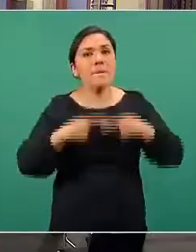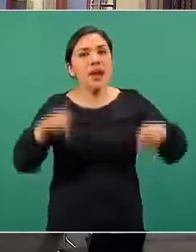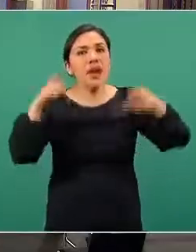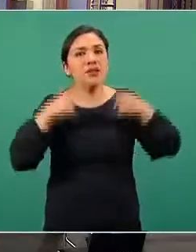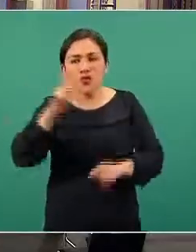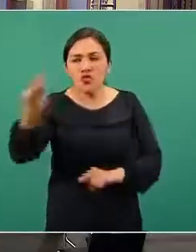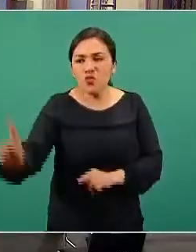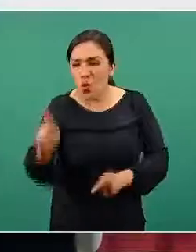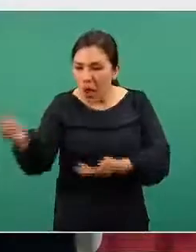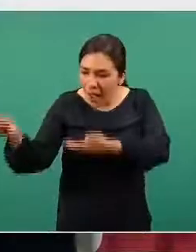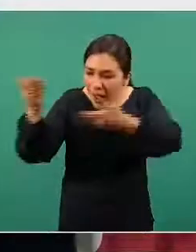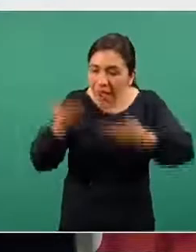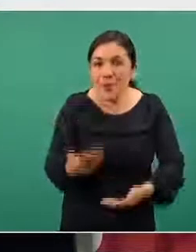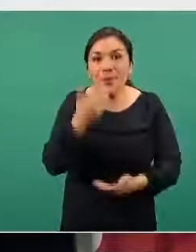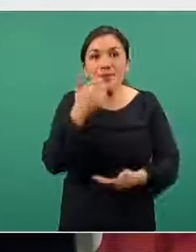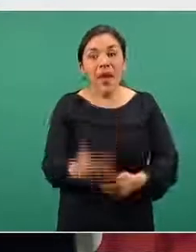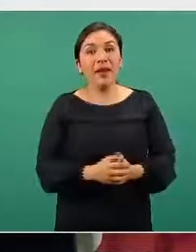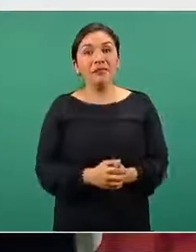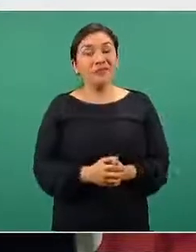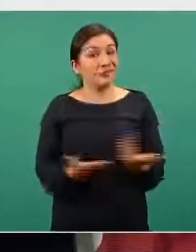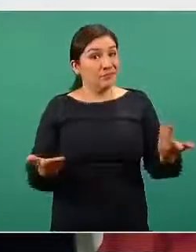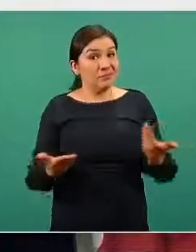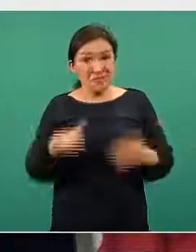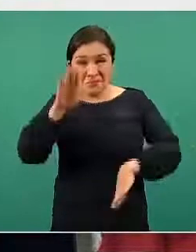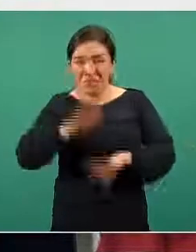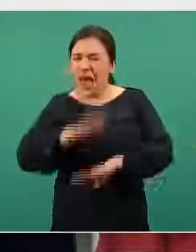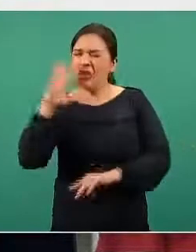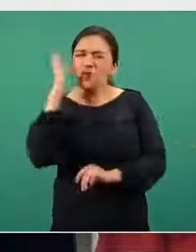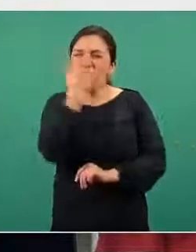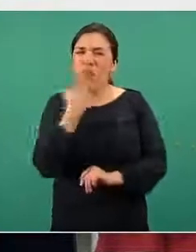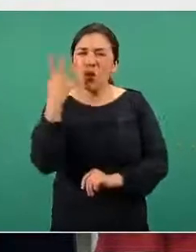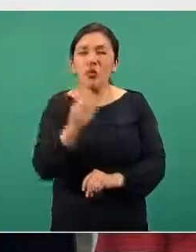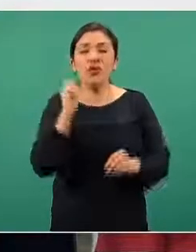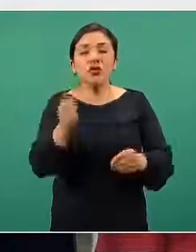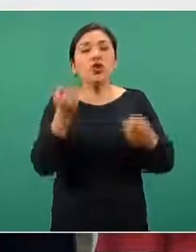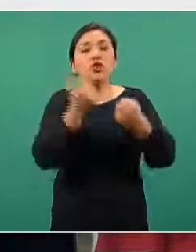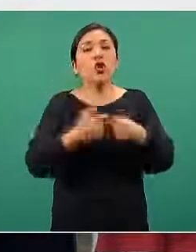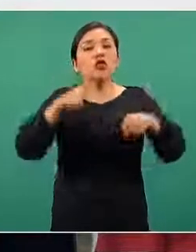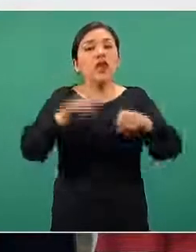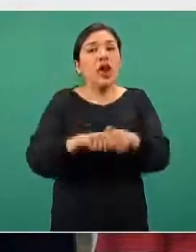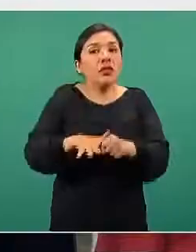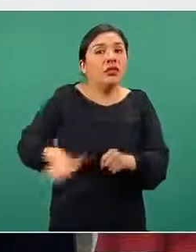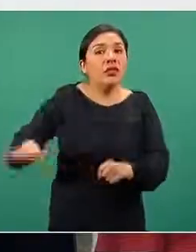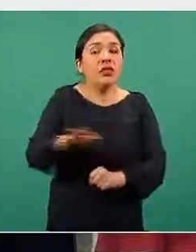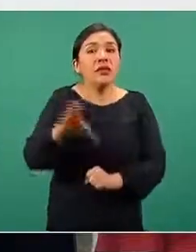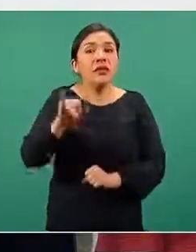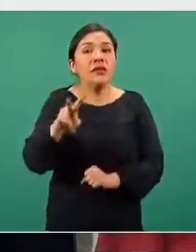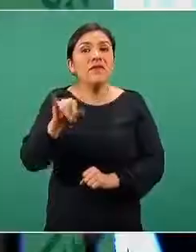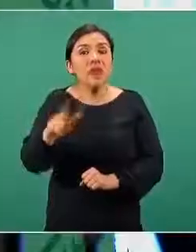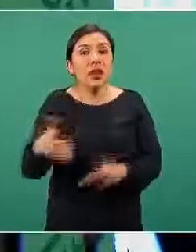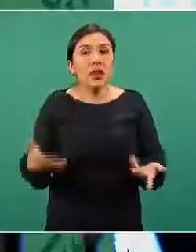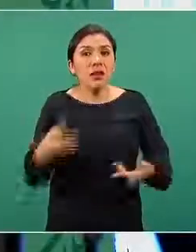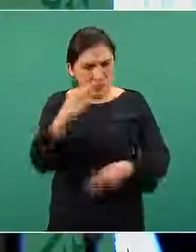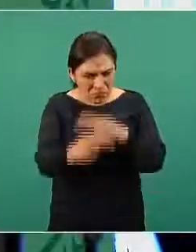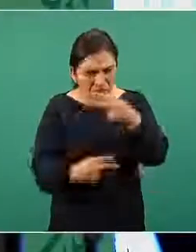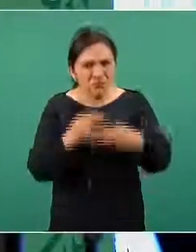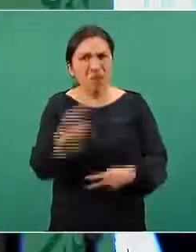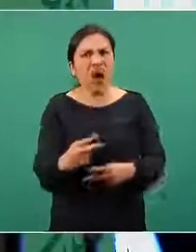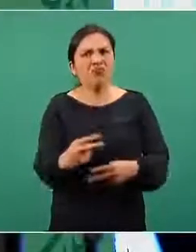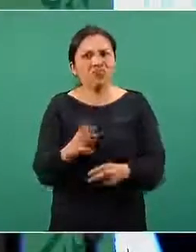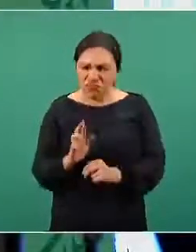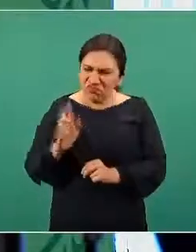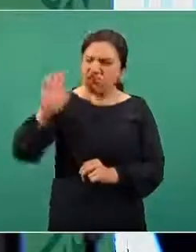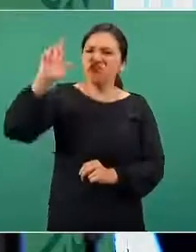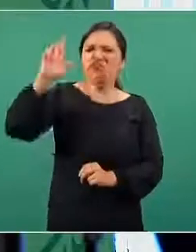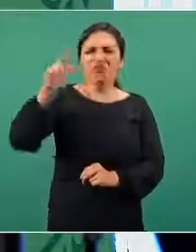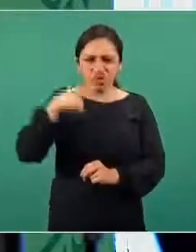a nuestro pueblo. Y lo más hermoso, sociedad civil, que iban y levantaron la